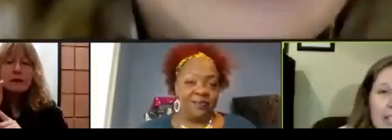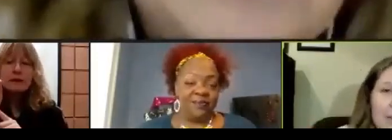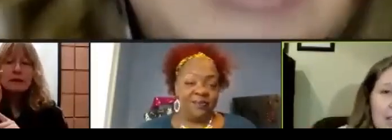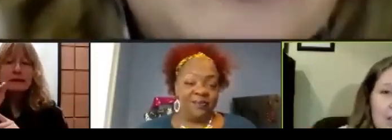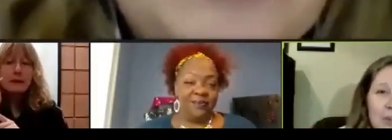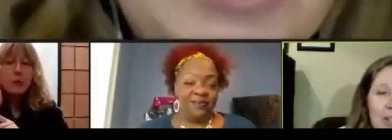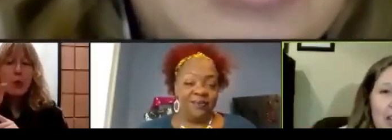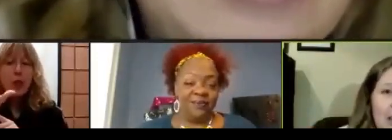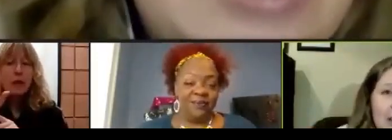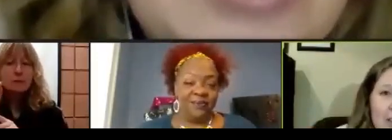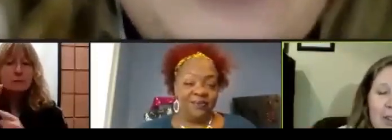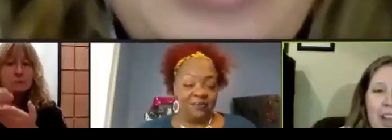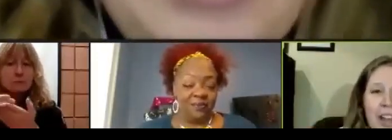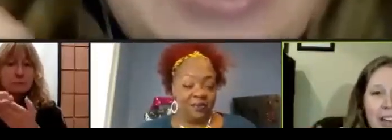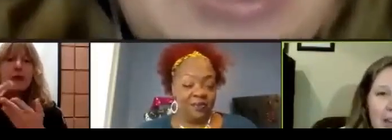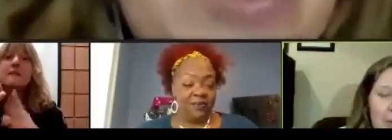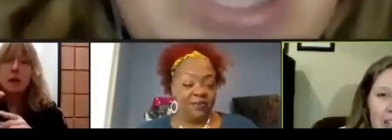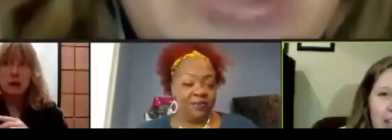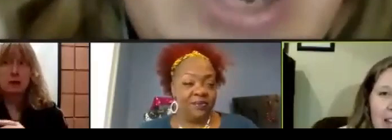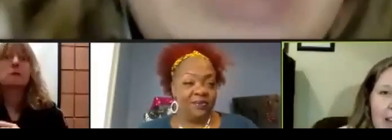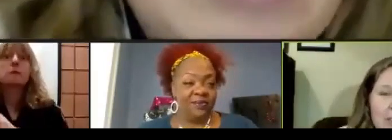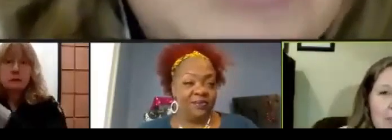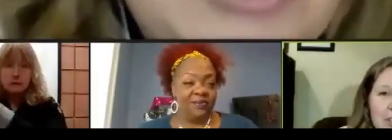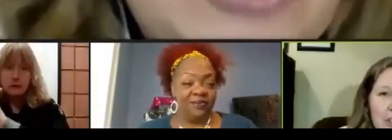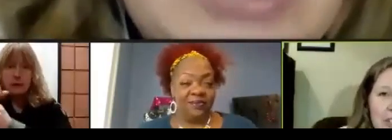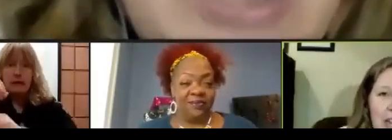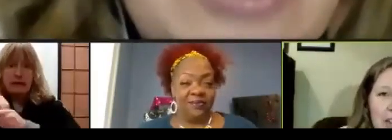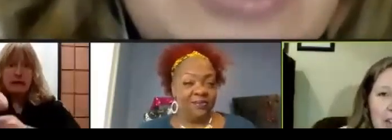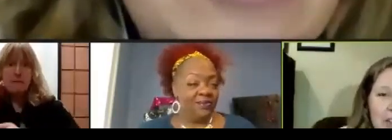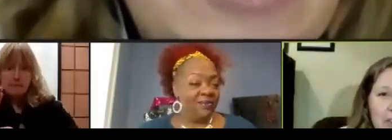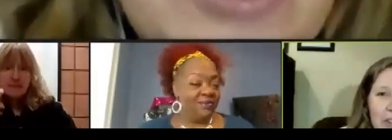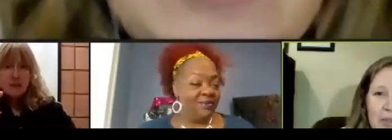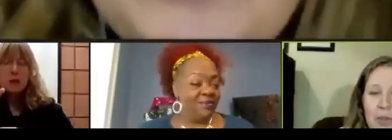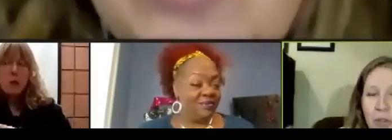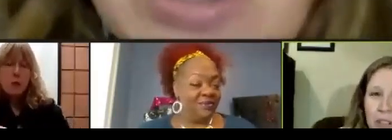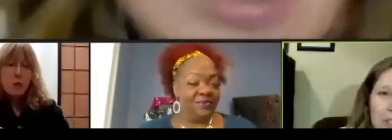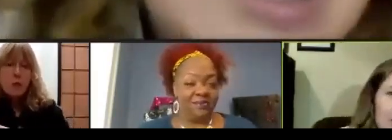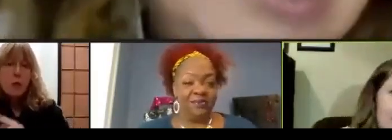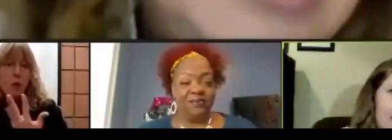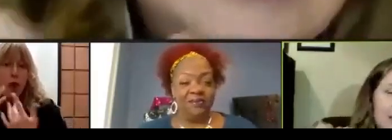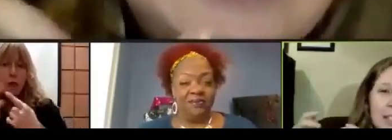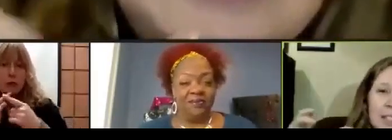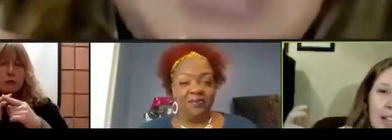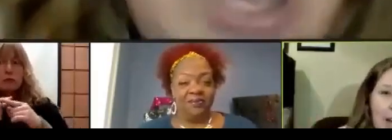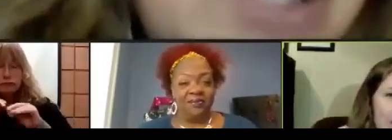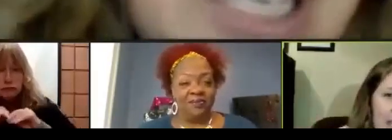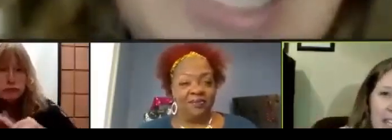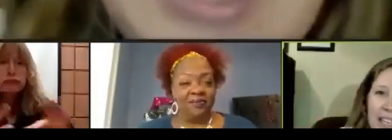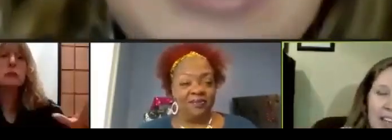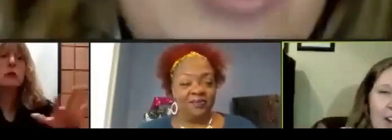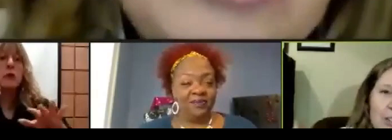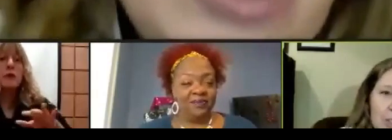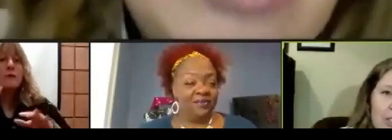a presentar a la señorita alice ayer y que nos va a dar unas noticias del estado